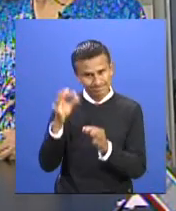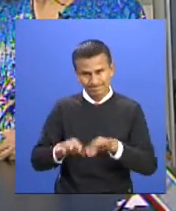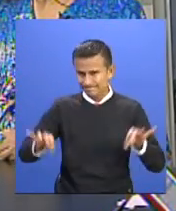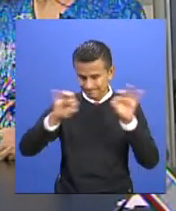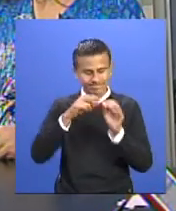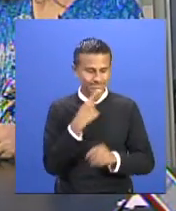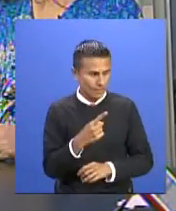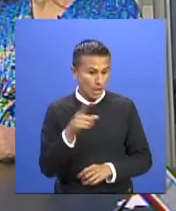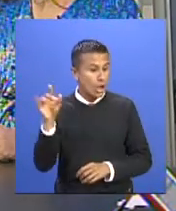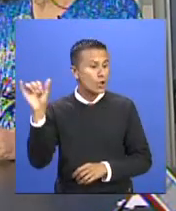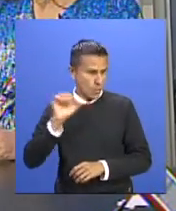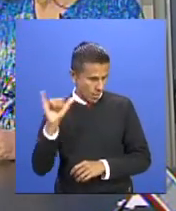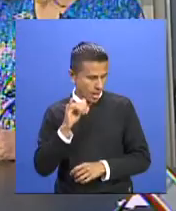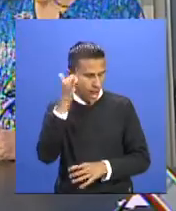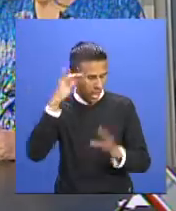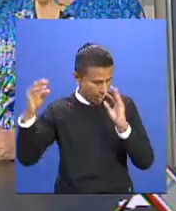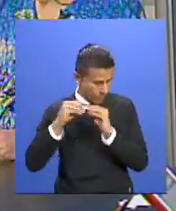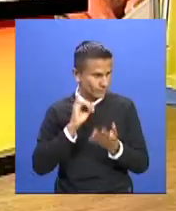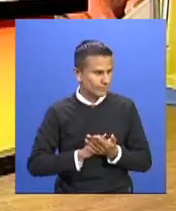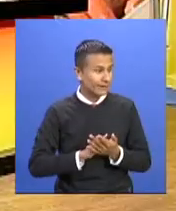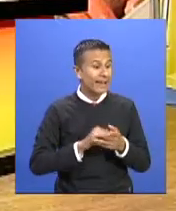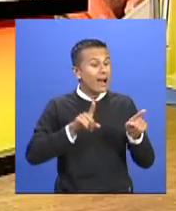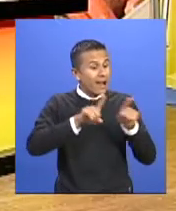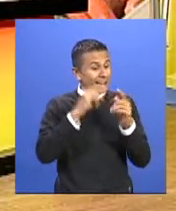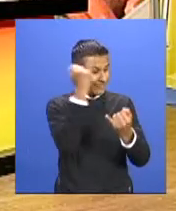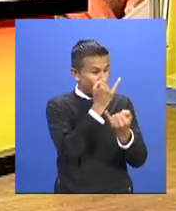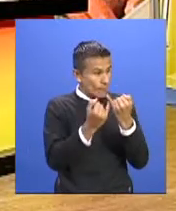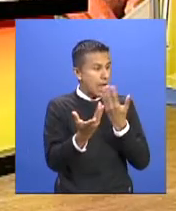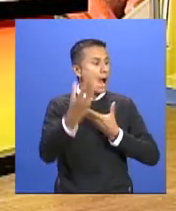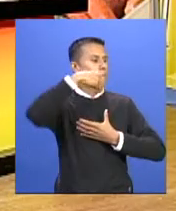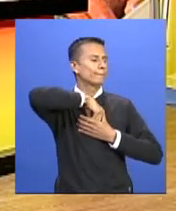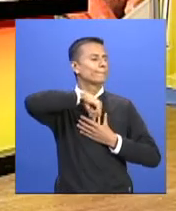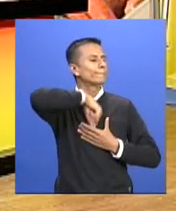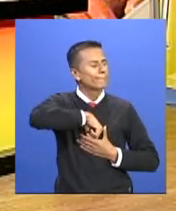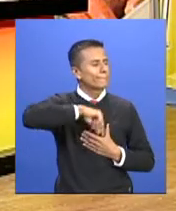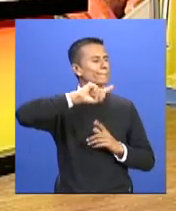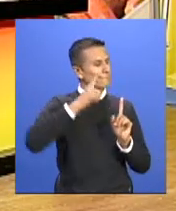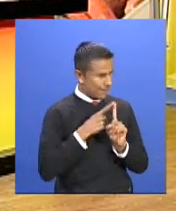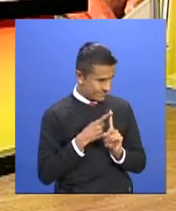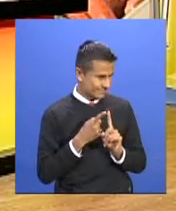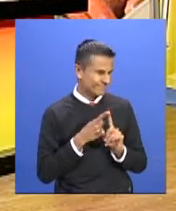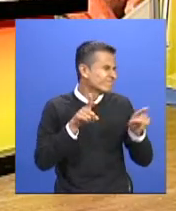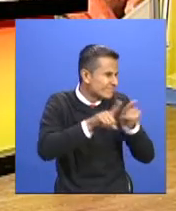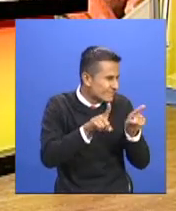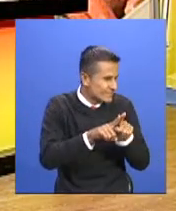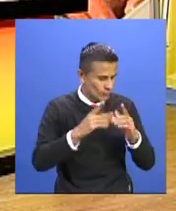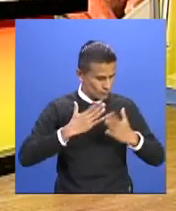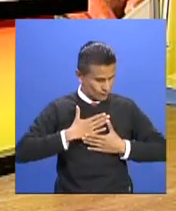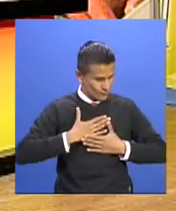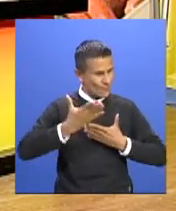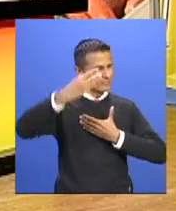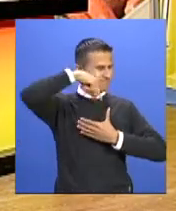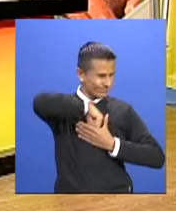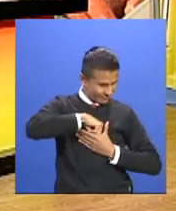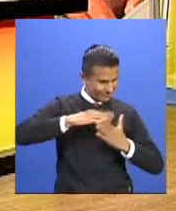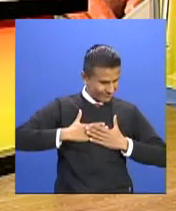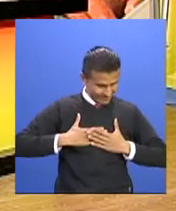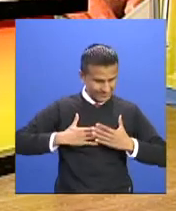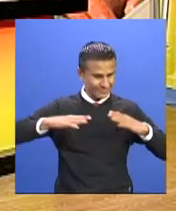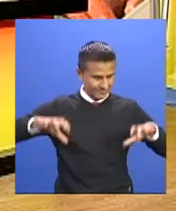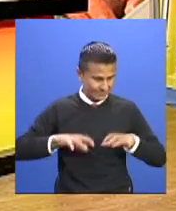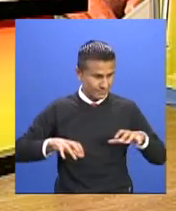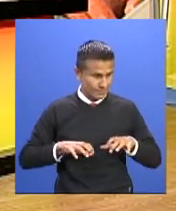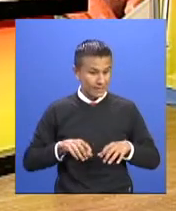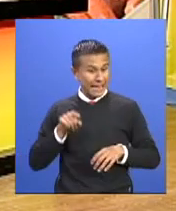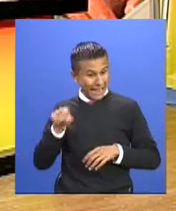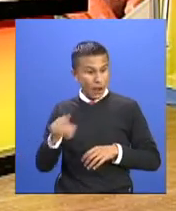tema del branding interno. La reputación también es interna y hay que empezar a trabajar desde la casa, desde adentro. De